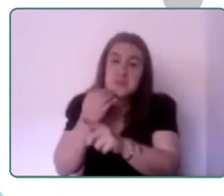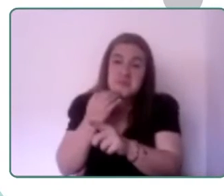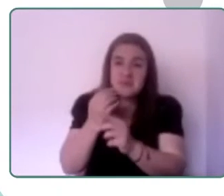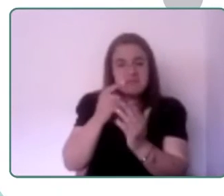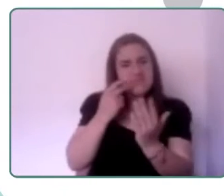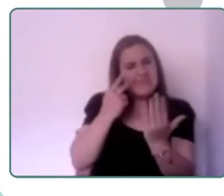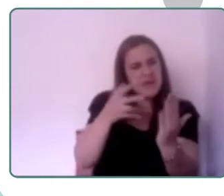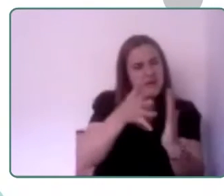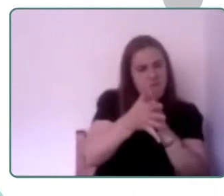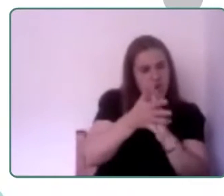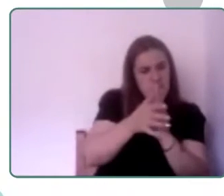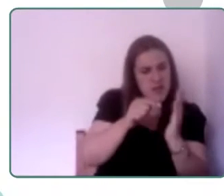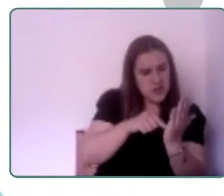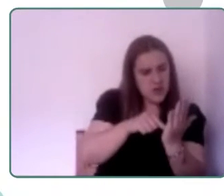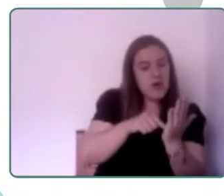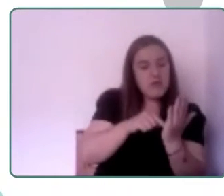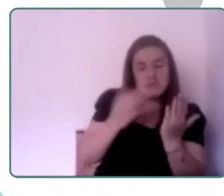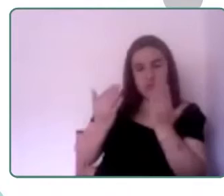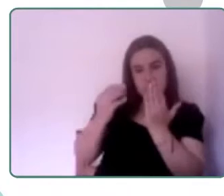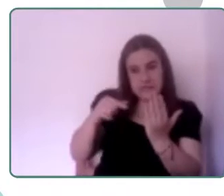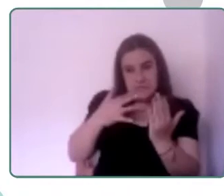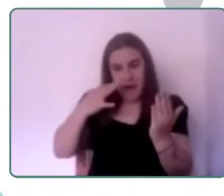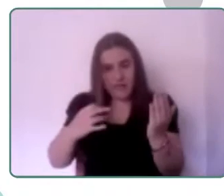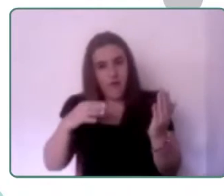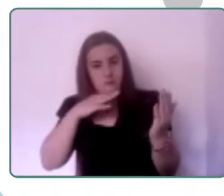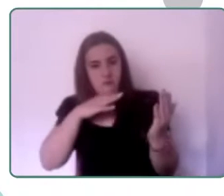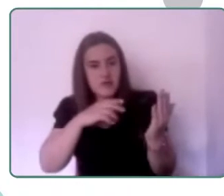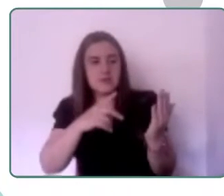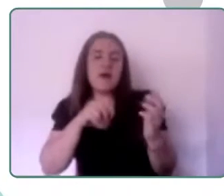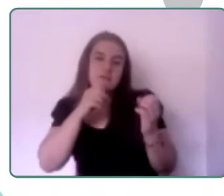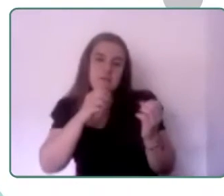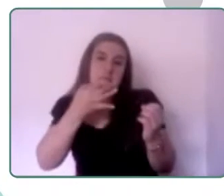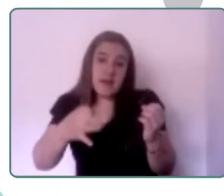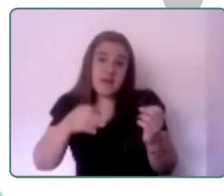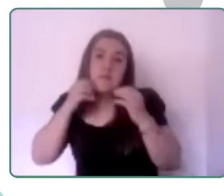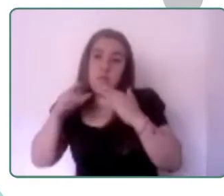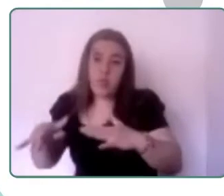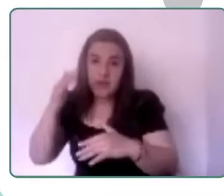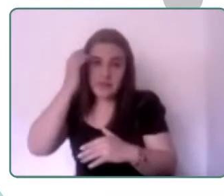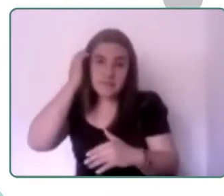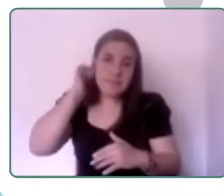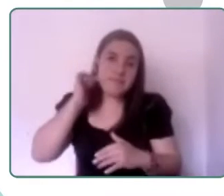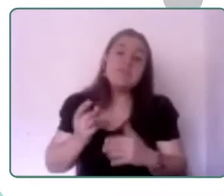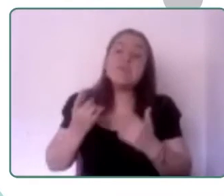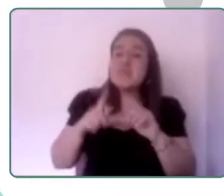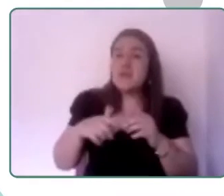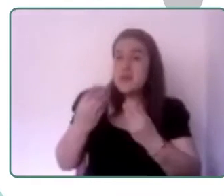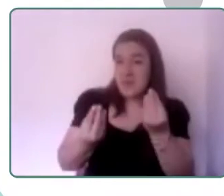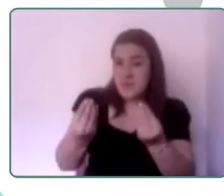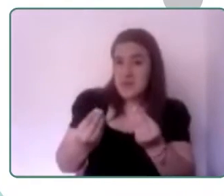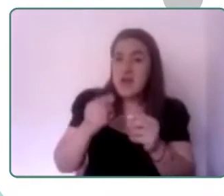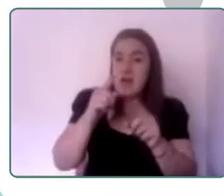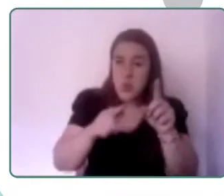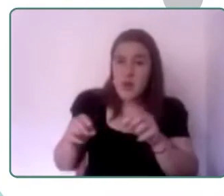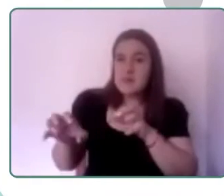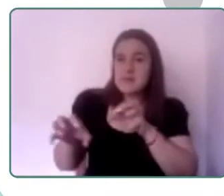publicarla. También las percepciones y creencias expuestas acerca del quehacer ciudadano para el logro de la democracia, las expresas